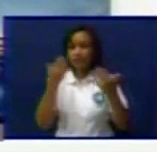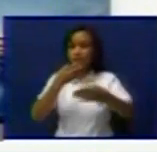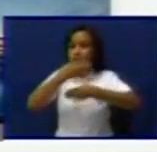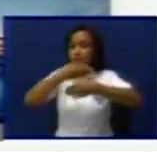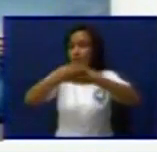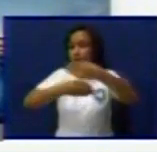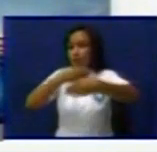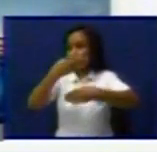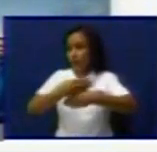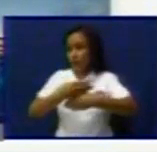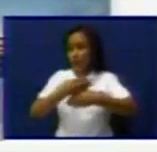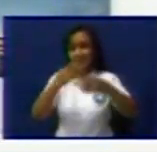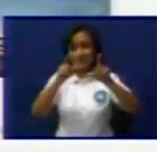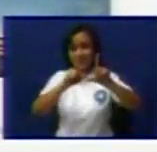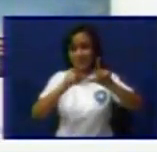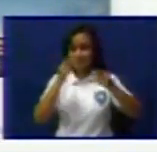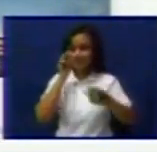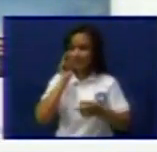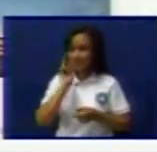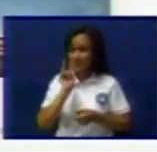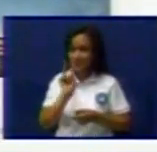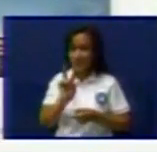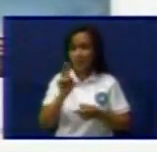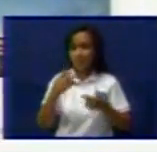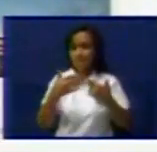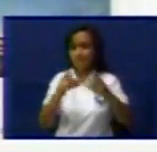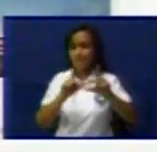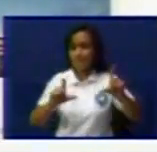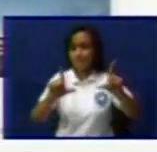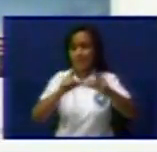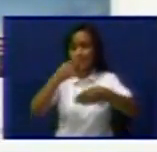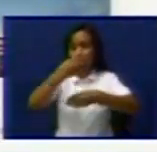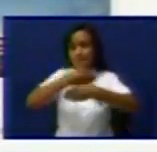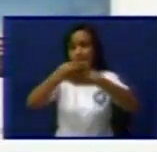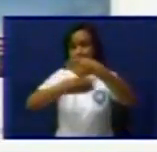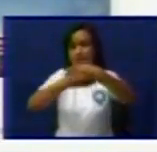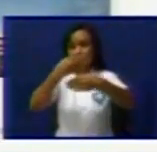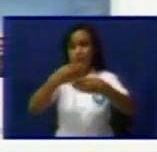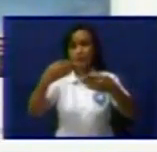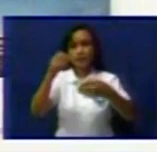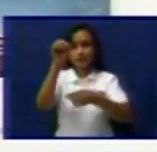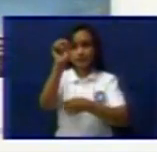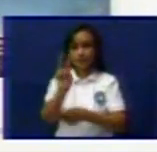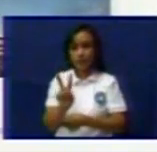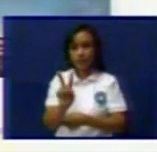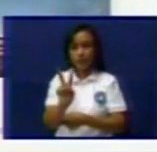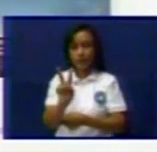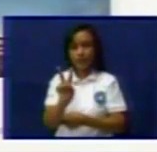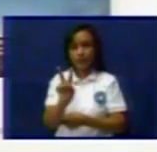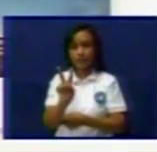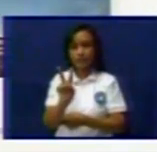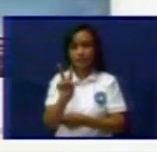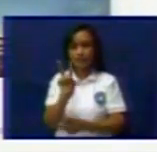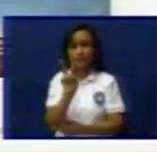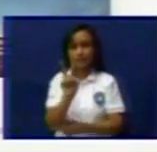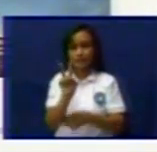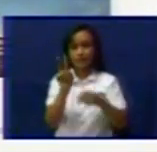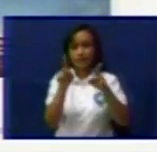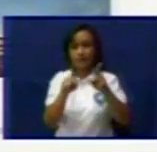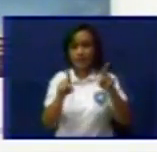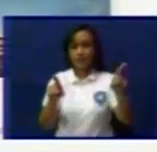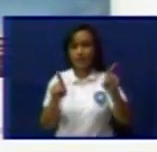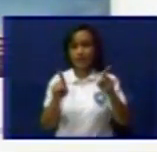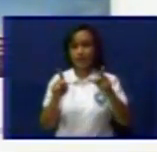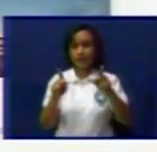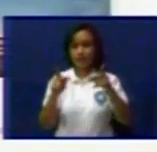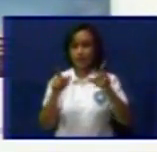Se construirá una vista y dejará espacio para la construcción de una segunda. Según lo